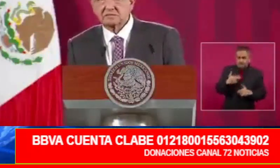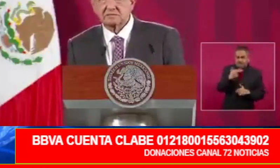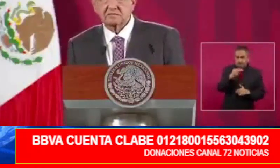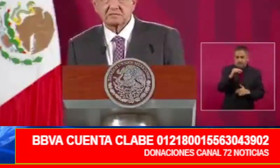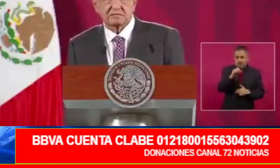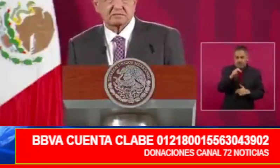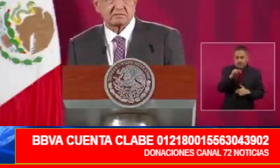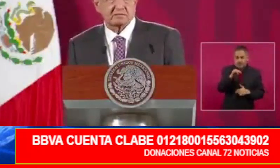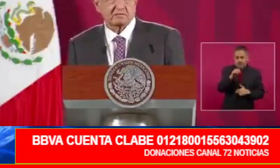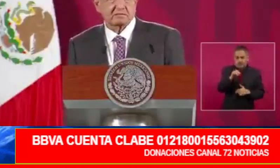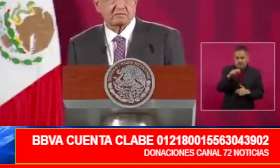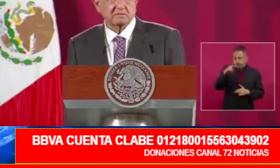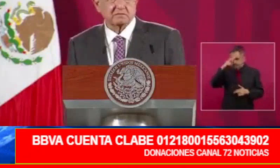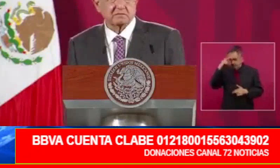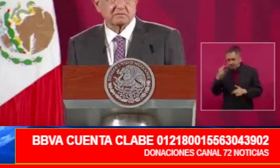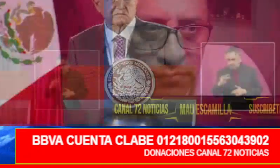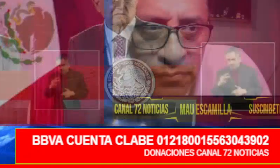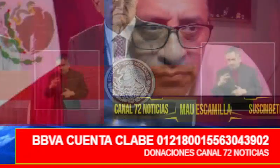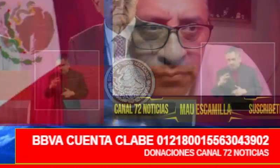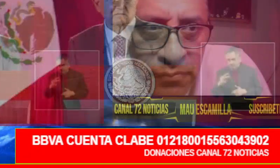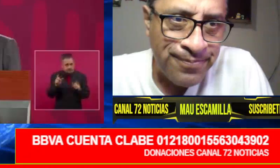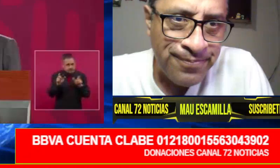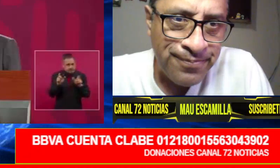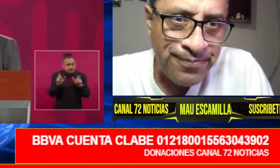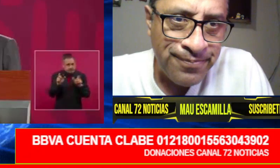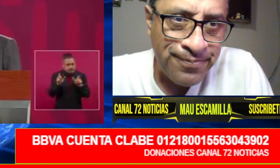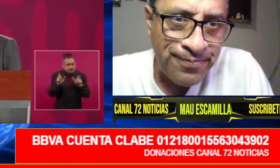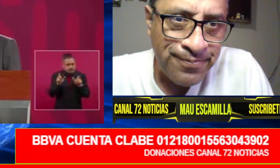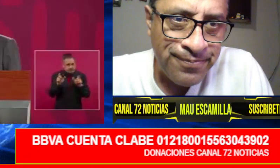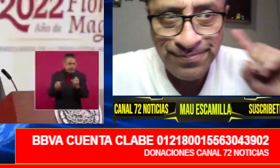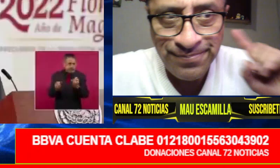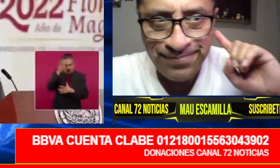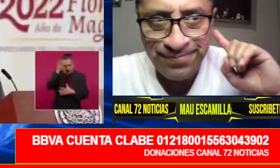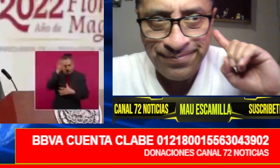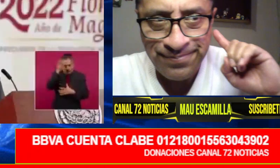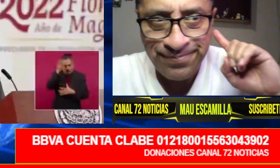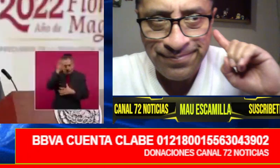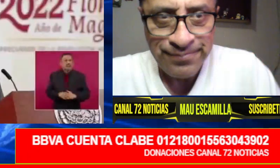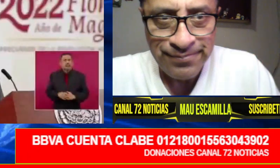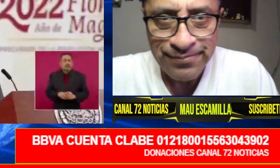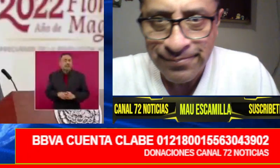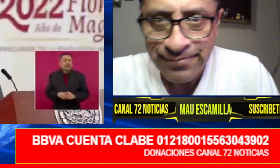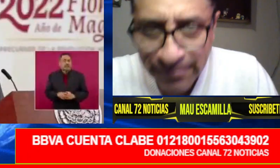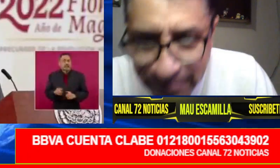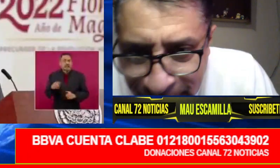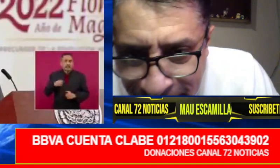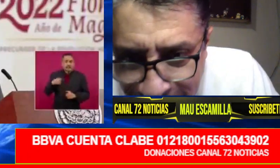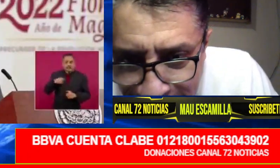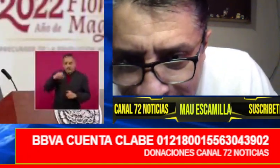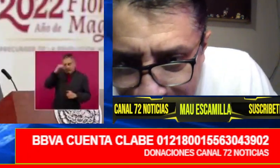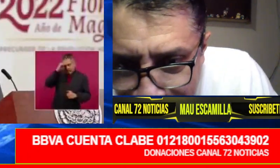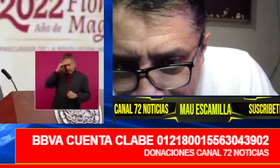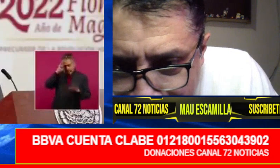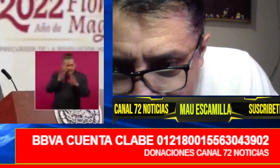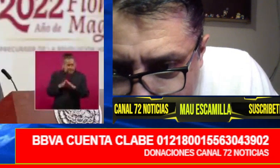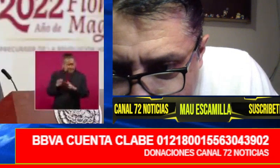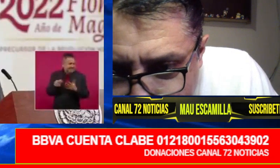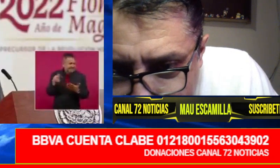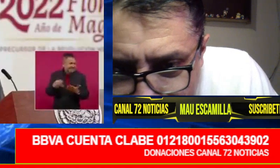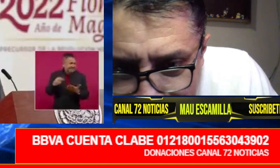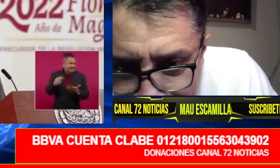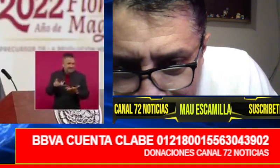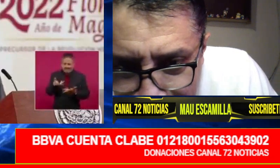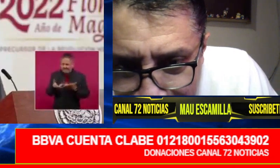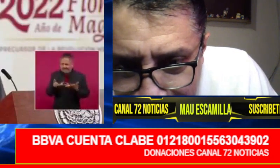Estoy pensando cómo llamarle, pero